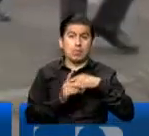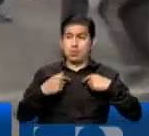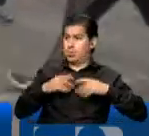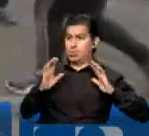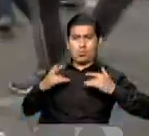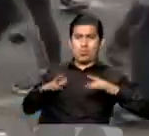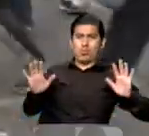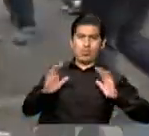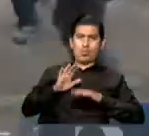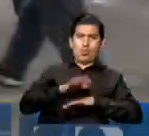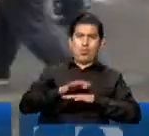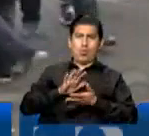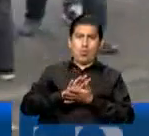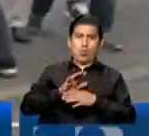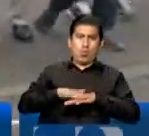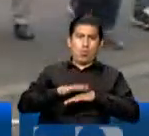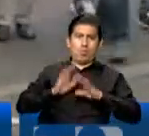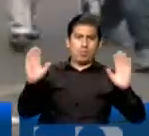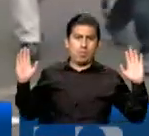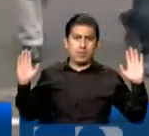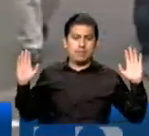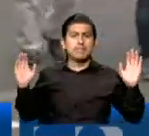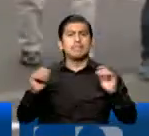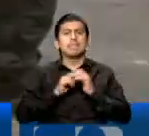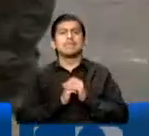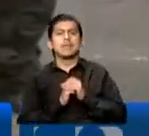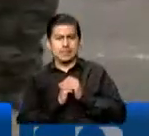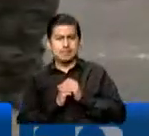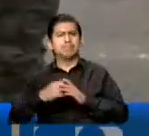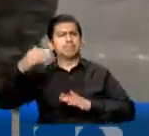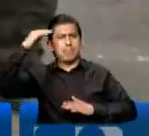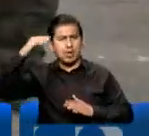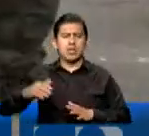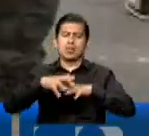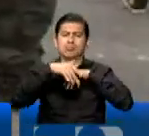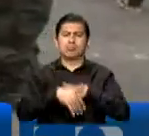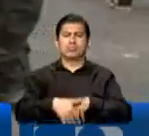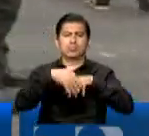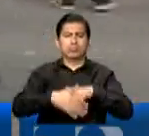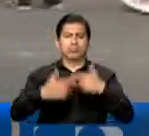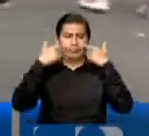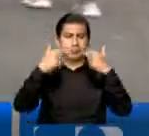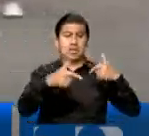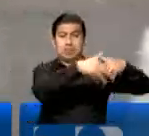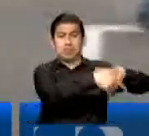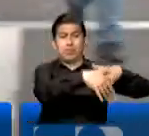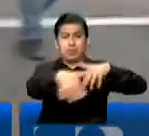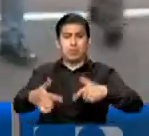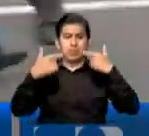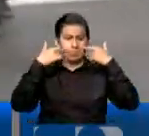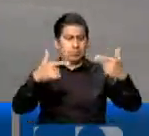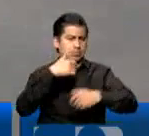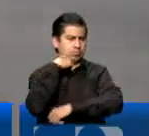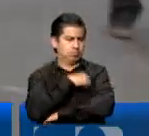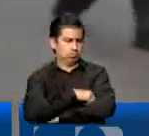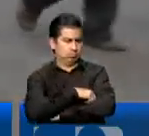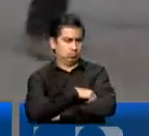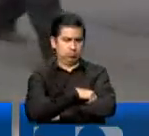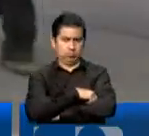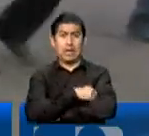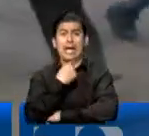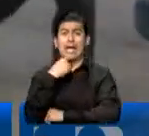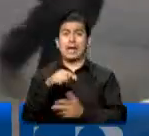Para precautelar el bienestar de los ciudadanos, un gran contingente policial estará a cargo de la seguridad en la capital. En caso de ver